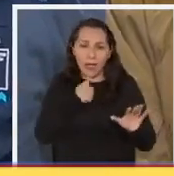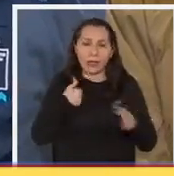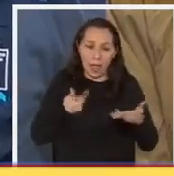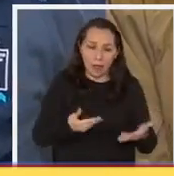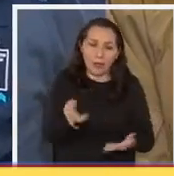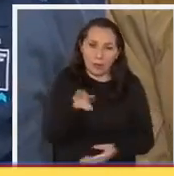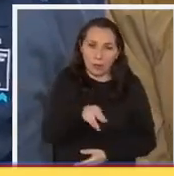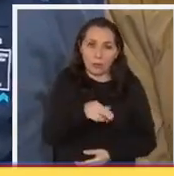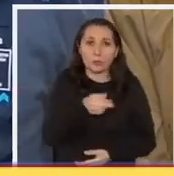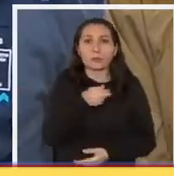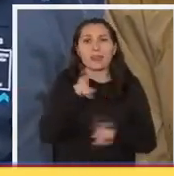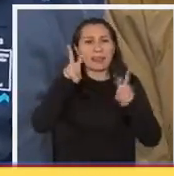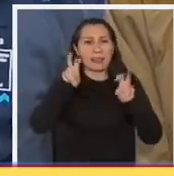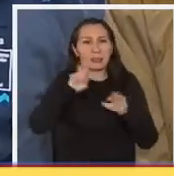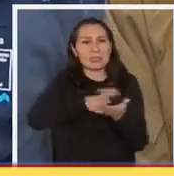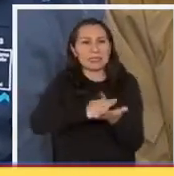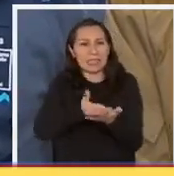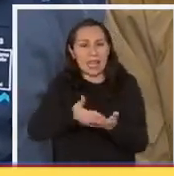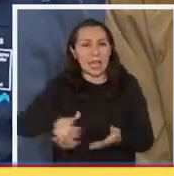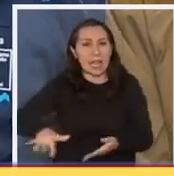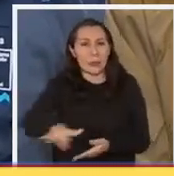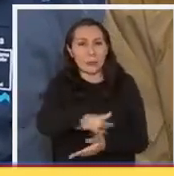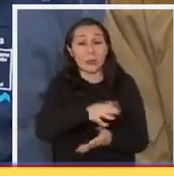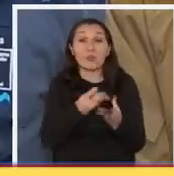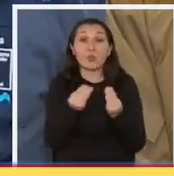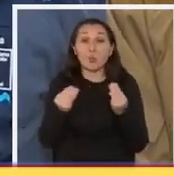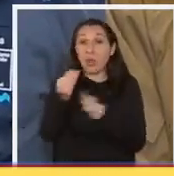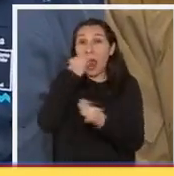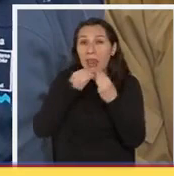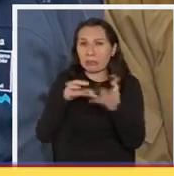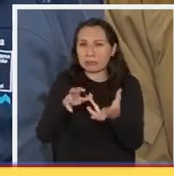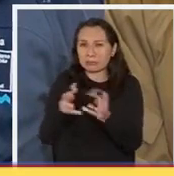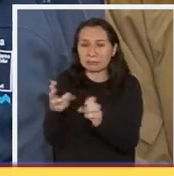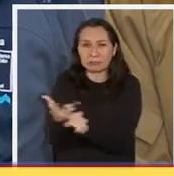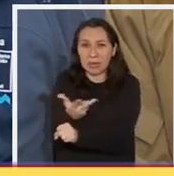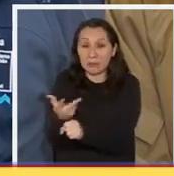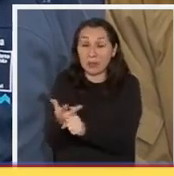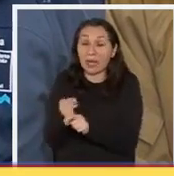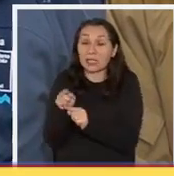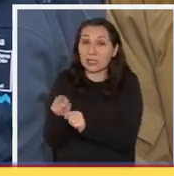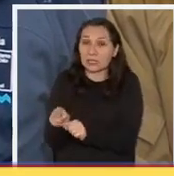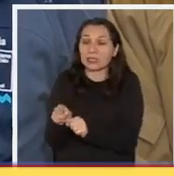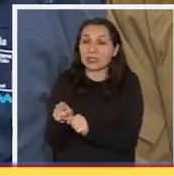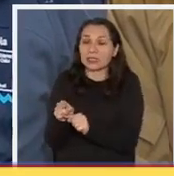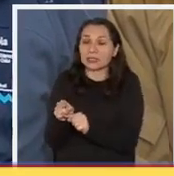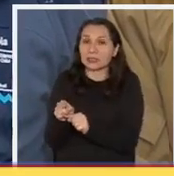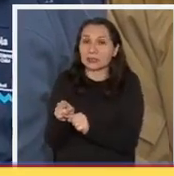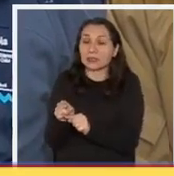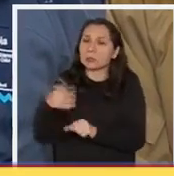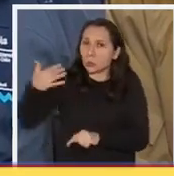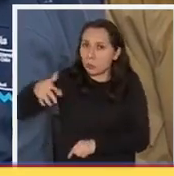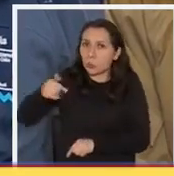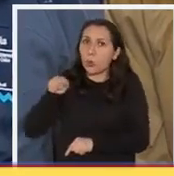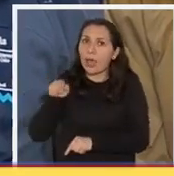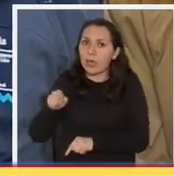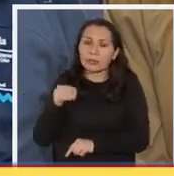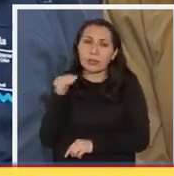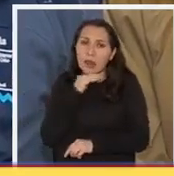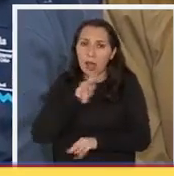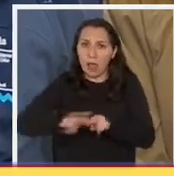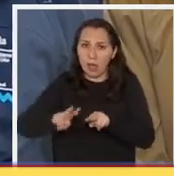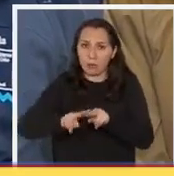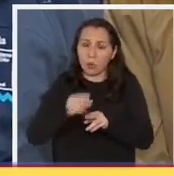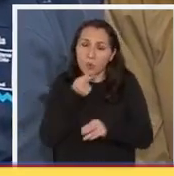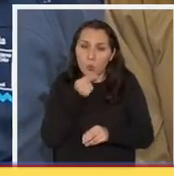A ver, el tema salubridad. Hay mucho alimento descompuesto. Eso yo creo que es imperioso que eso se dé pronta